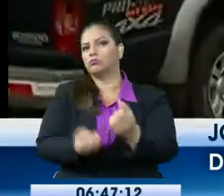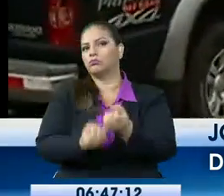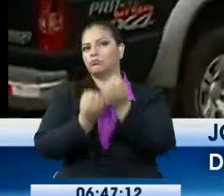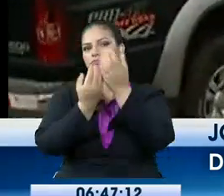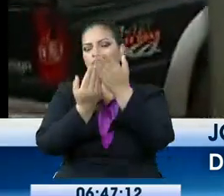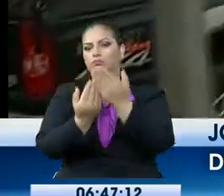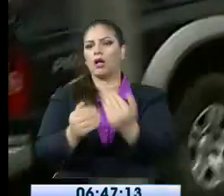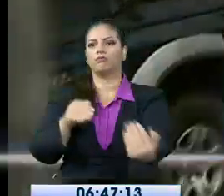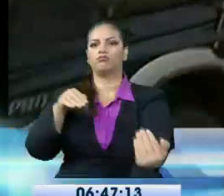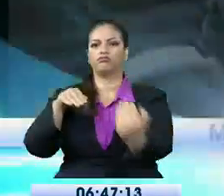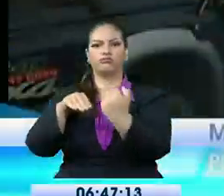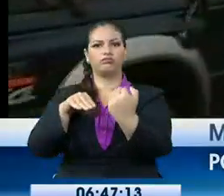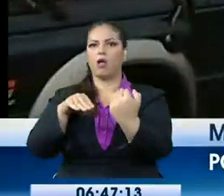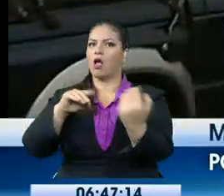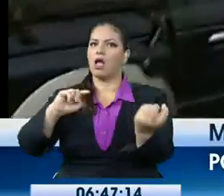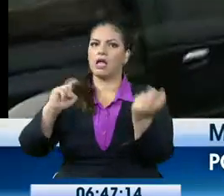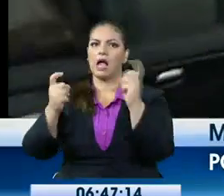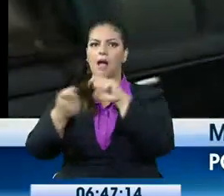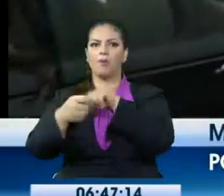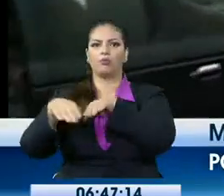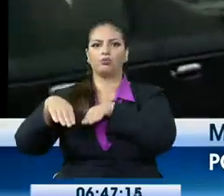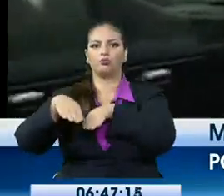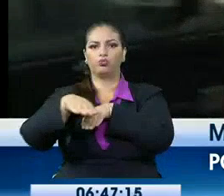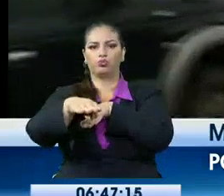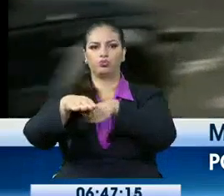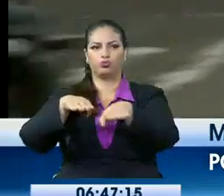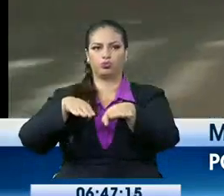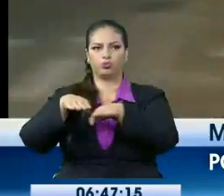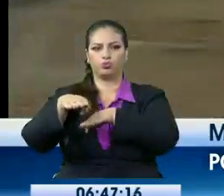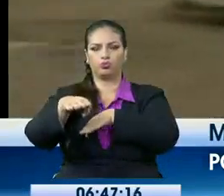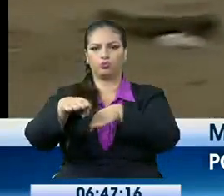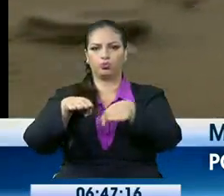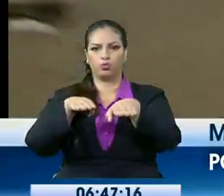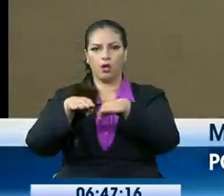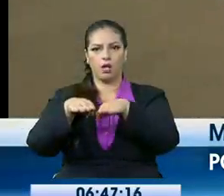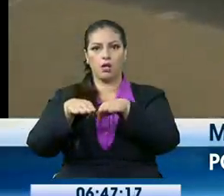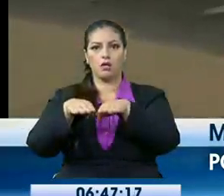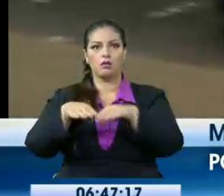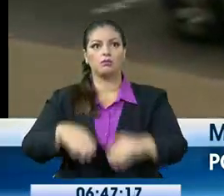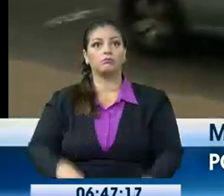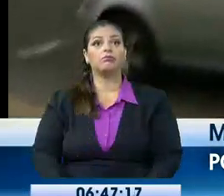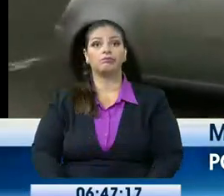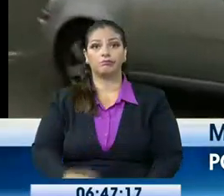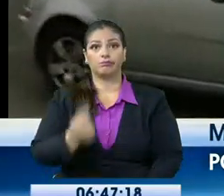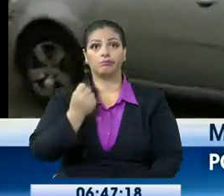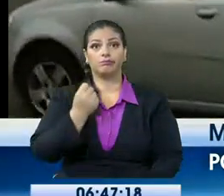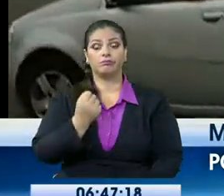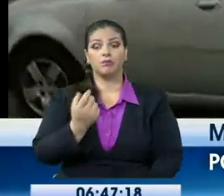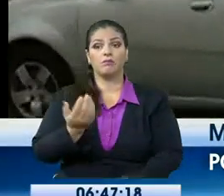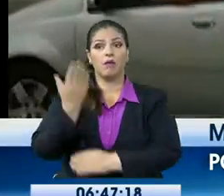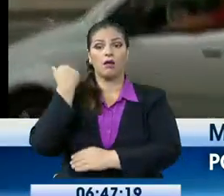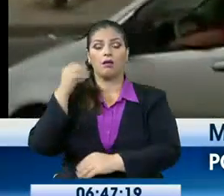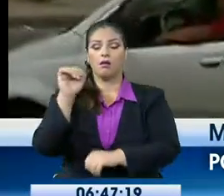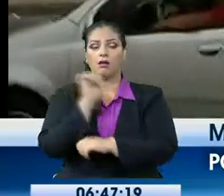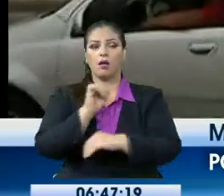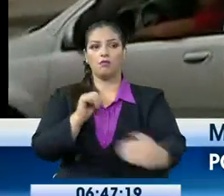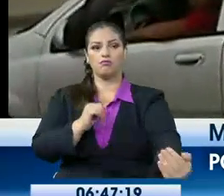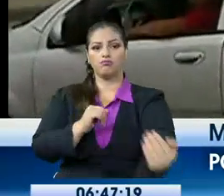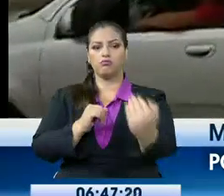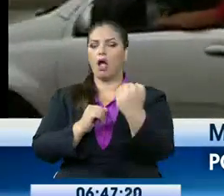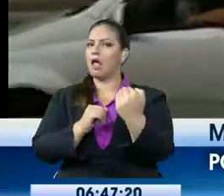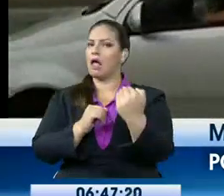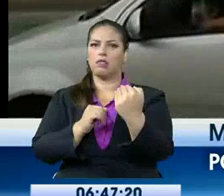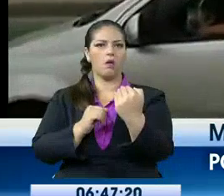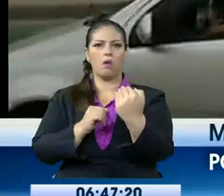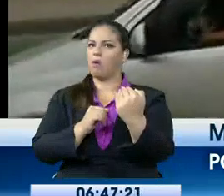otras rutas a través de las cuales pueden realizar el ingreso que antes se lo hacía por esta calle, la